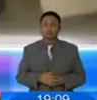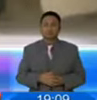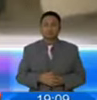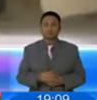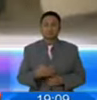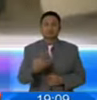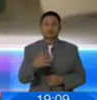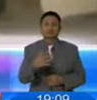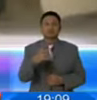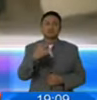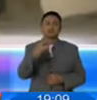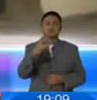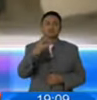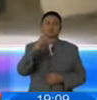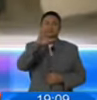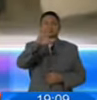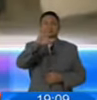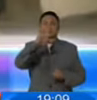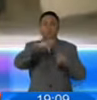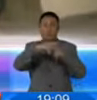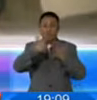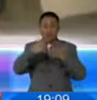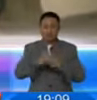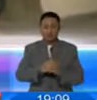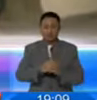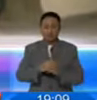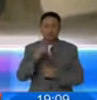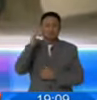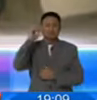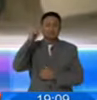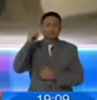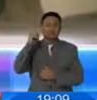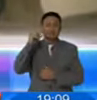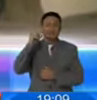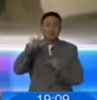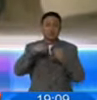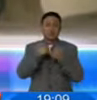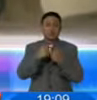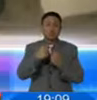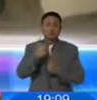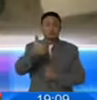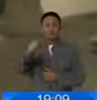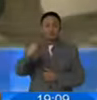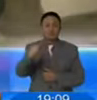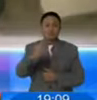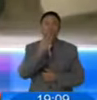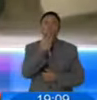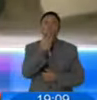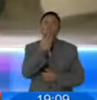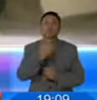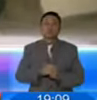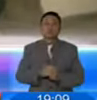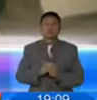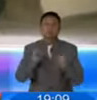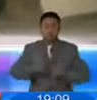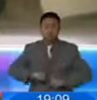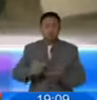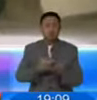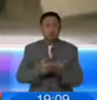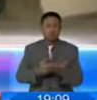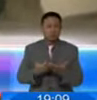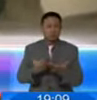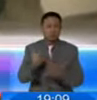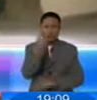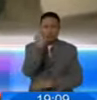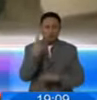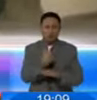Cerca de las 17:30 también llegó el líder de Fuerza Ecuador, Dalo Bucarán, quien también mantuvo una reunión por cerca